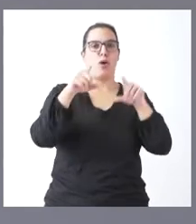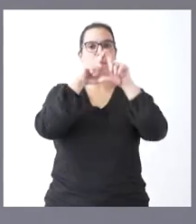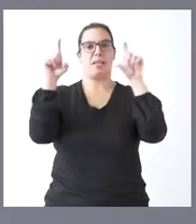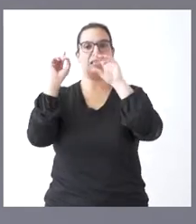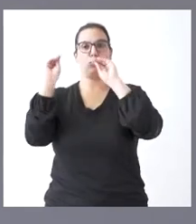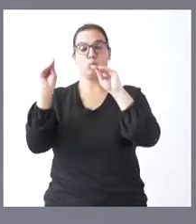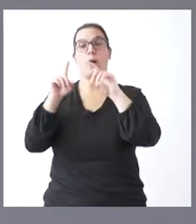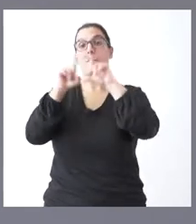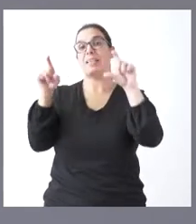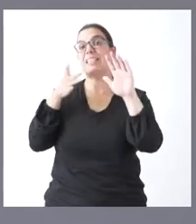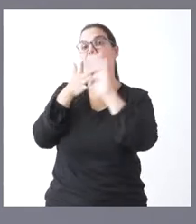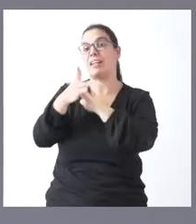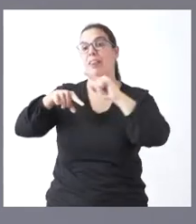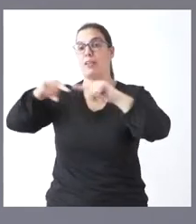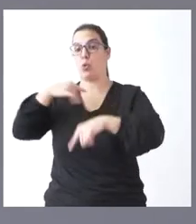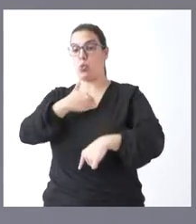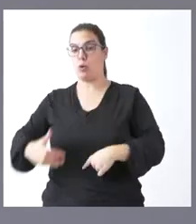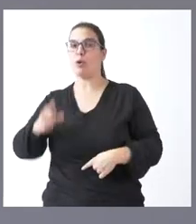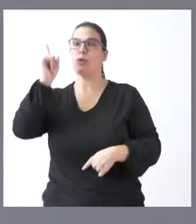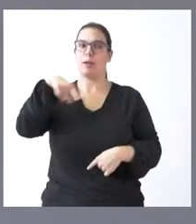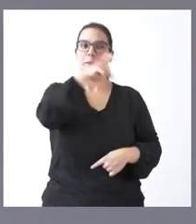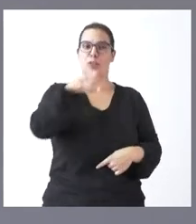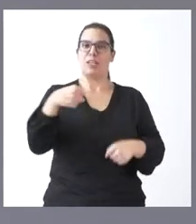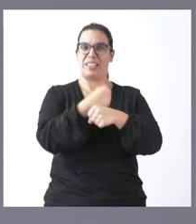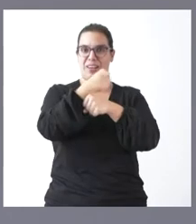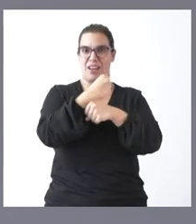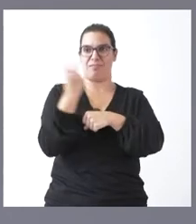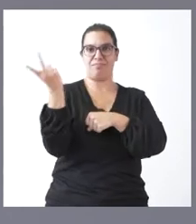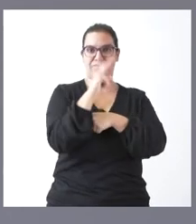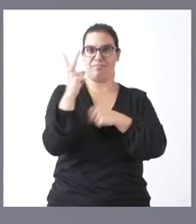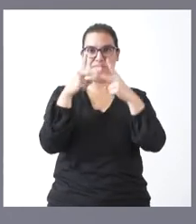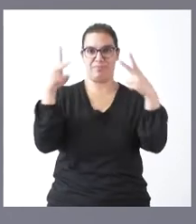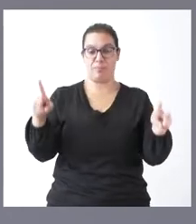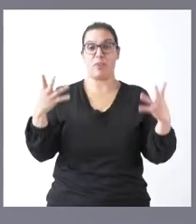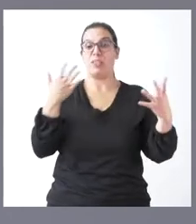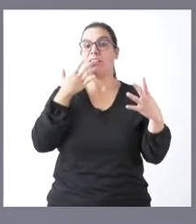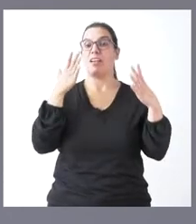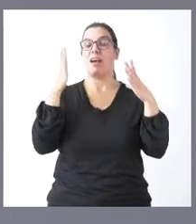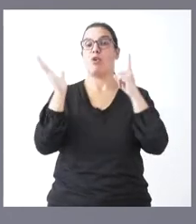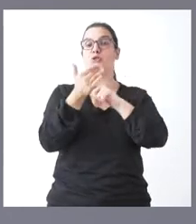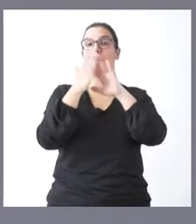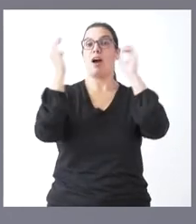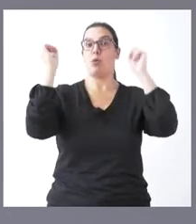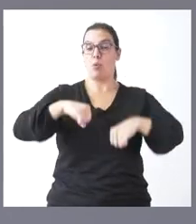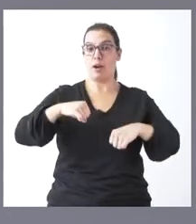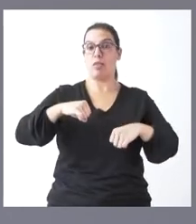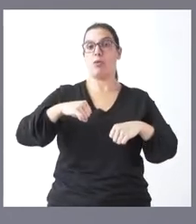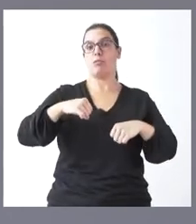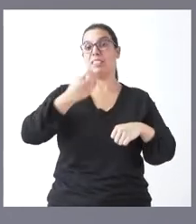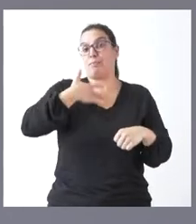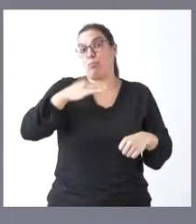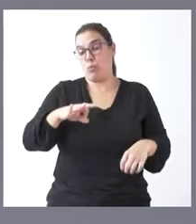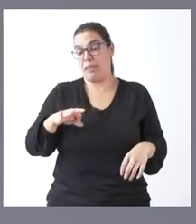los directivos los propietarios y también los trabajadores y por tanto aquellos acuerdos que en el ámbito de sus posibilidades